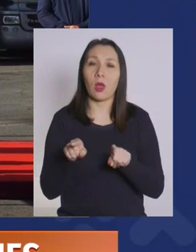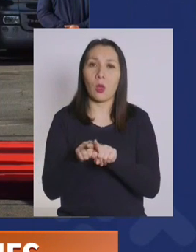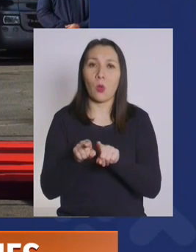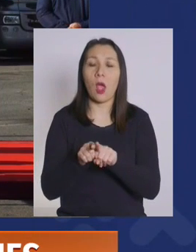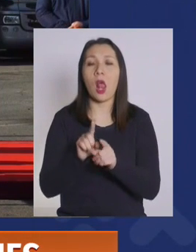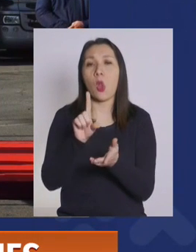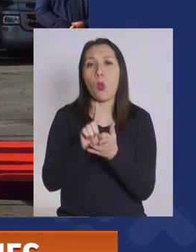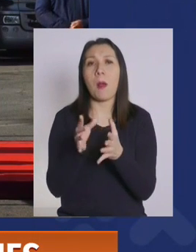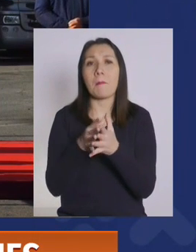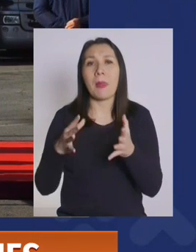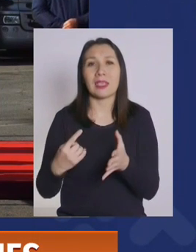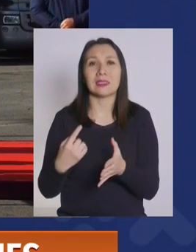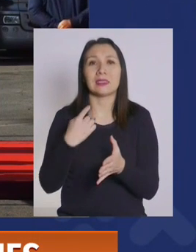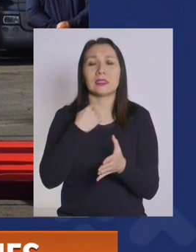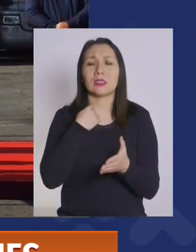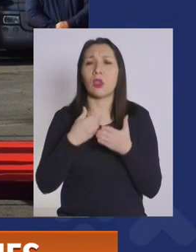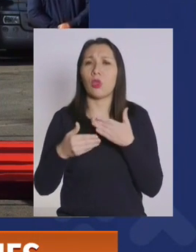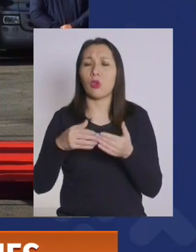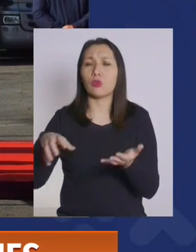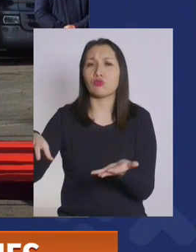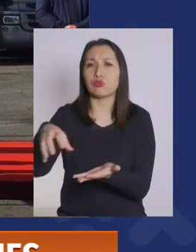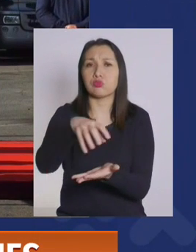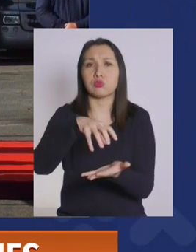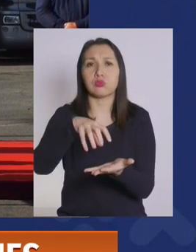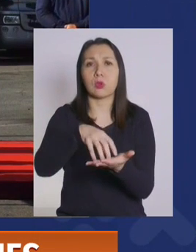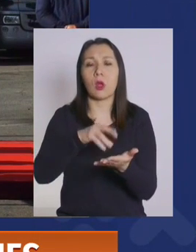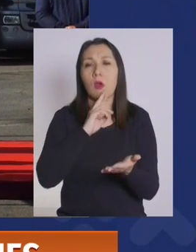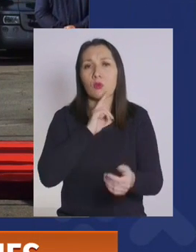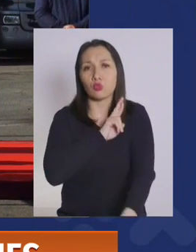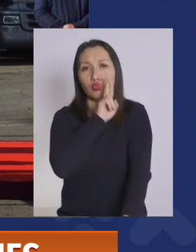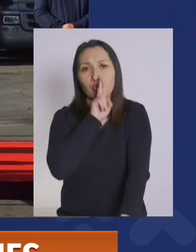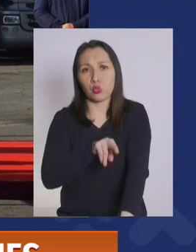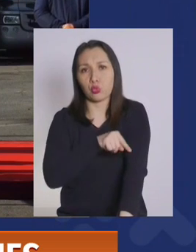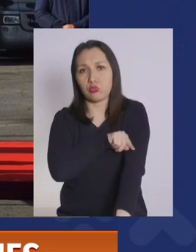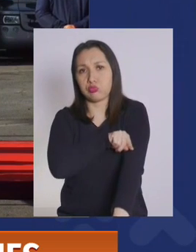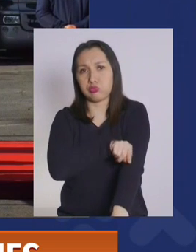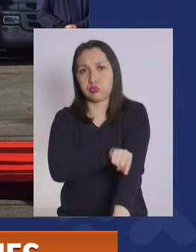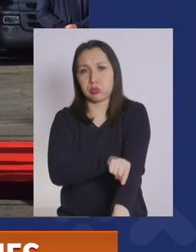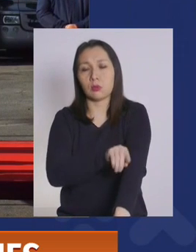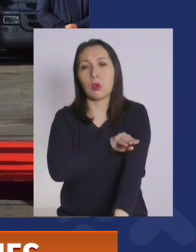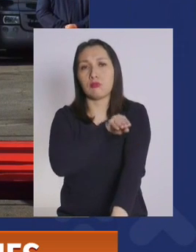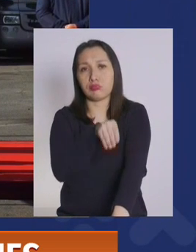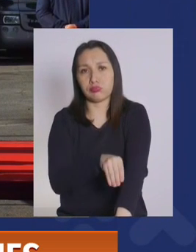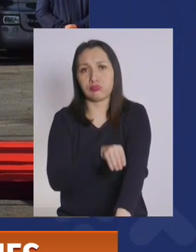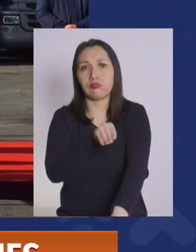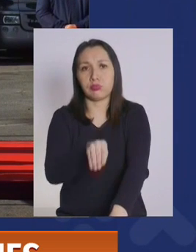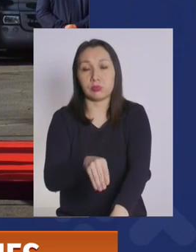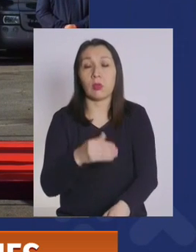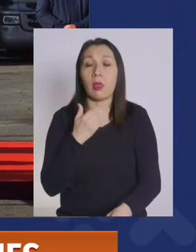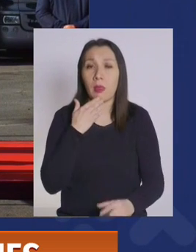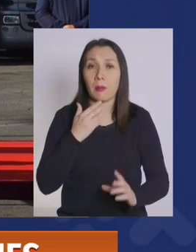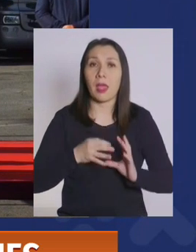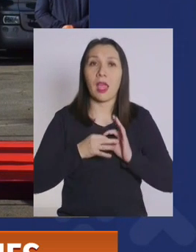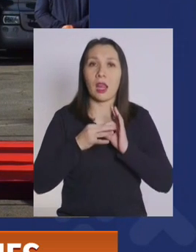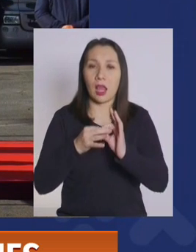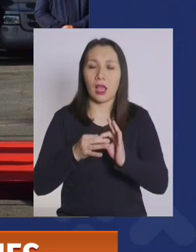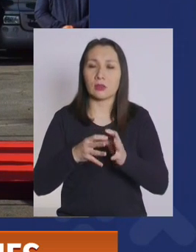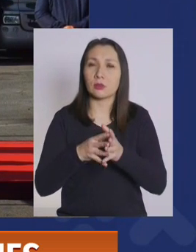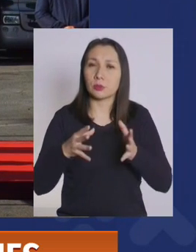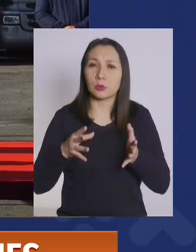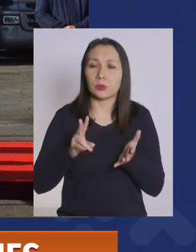la zona más afectada, que es la zona o la macro zona sur. Pero además de eso quiero agradecerle y muy